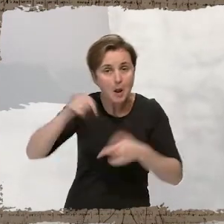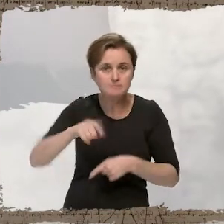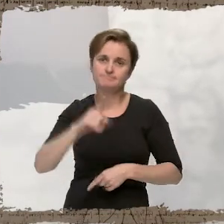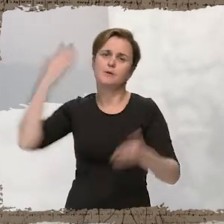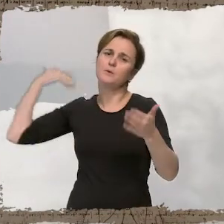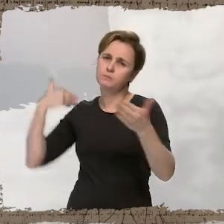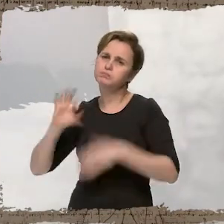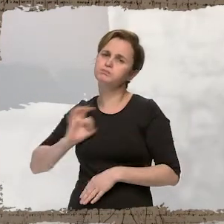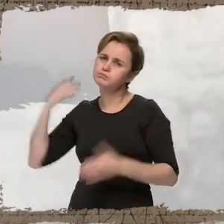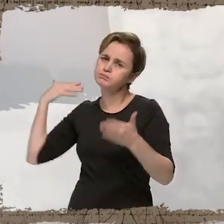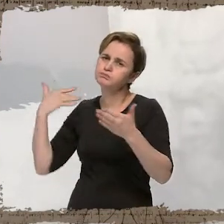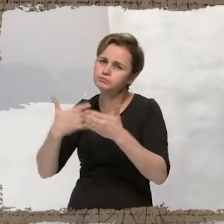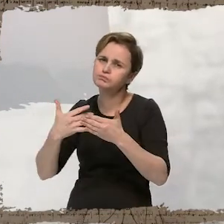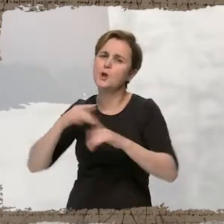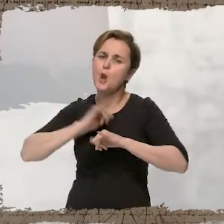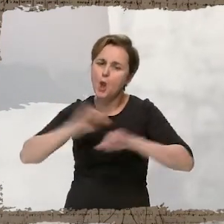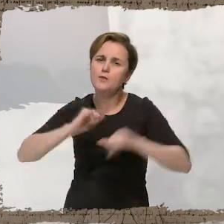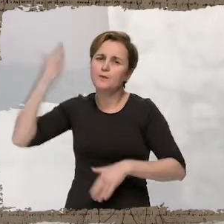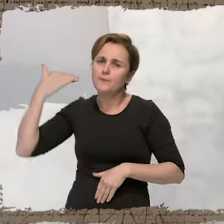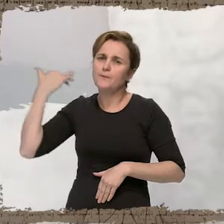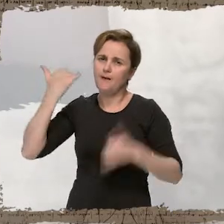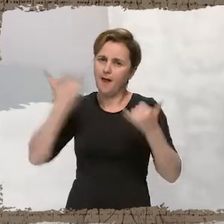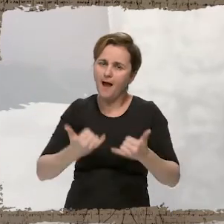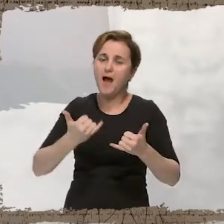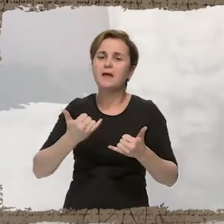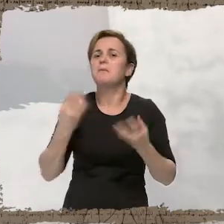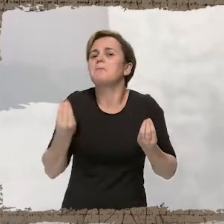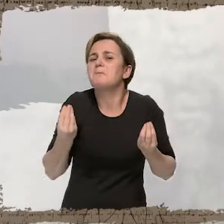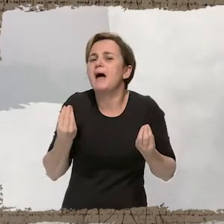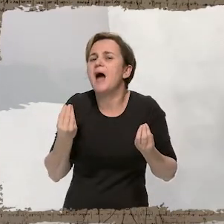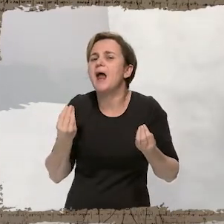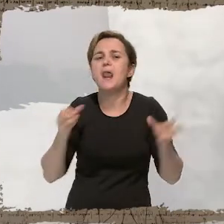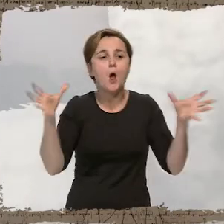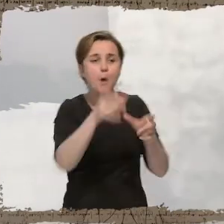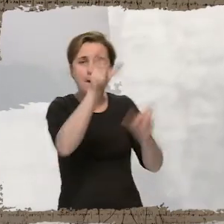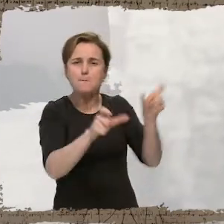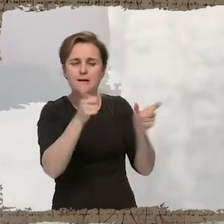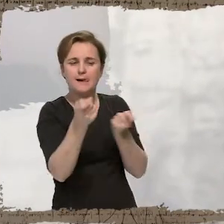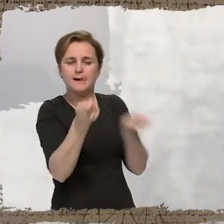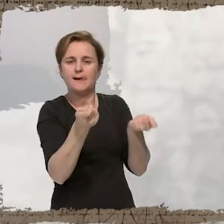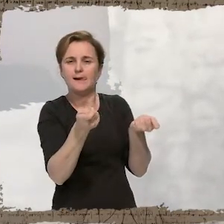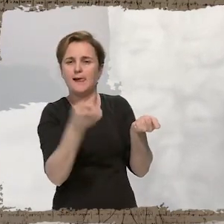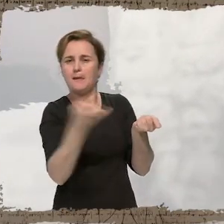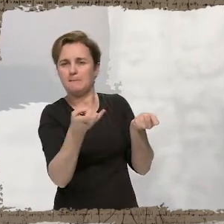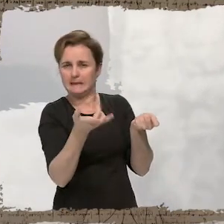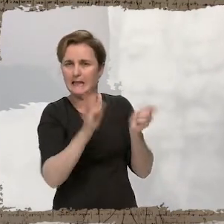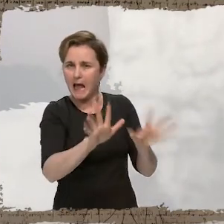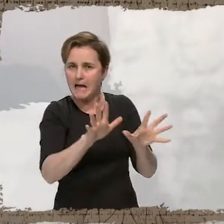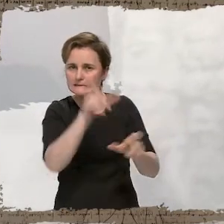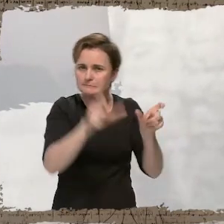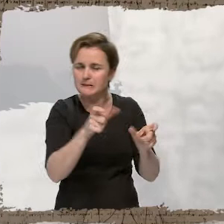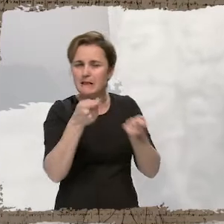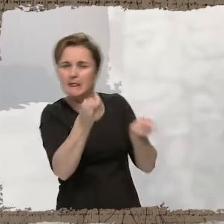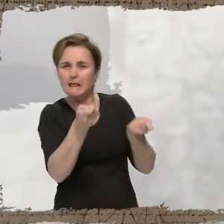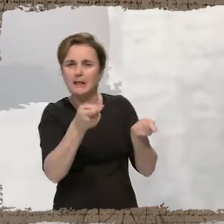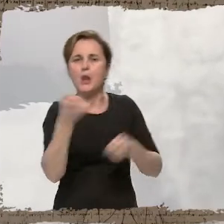es reciente si la genius existe desde hace mucho tiempo y se utilizan especialmente para manipular a las masas de personas